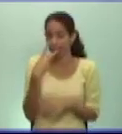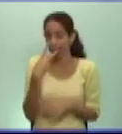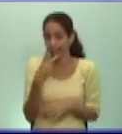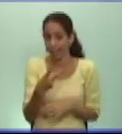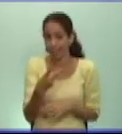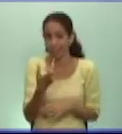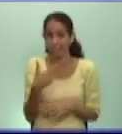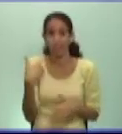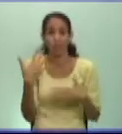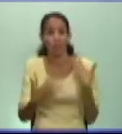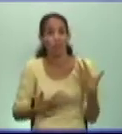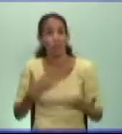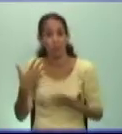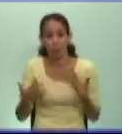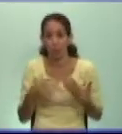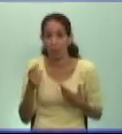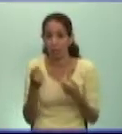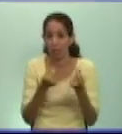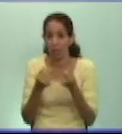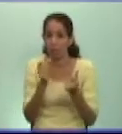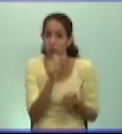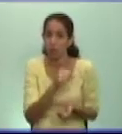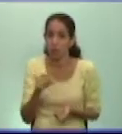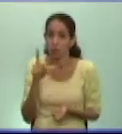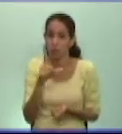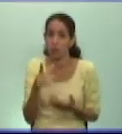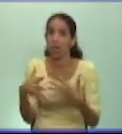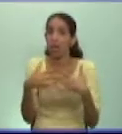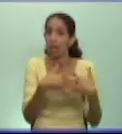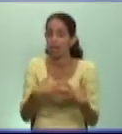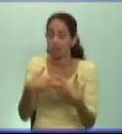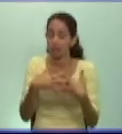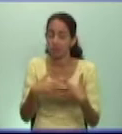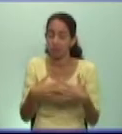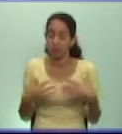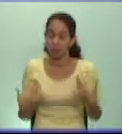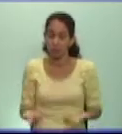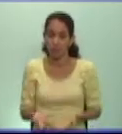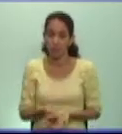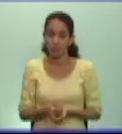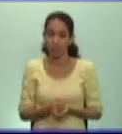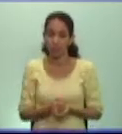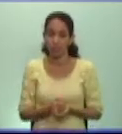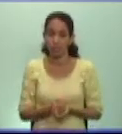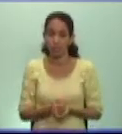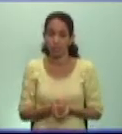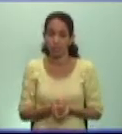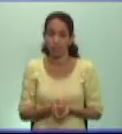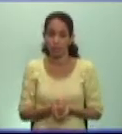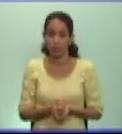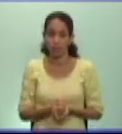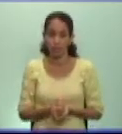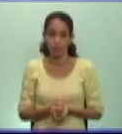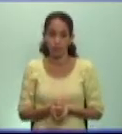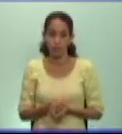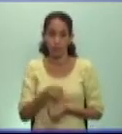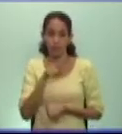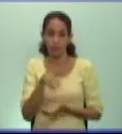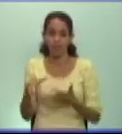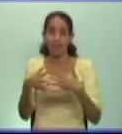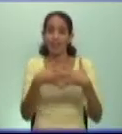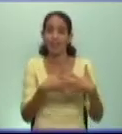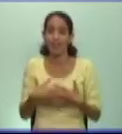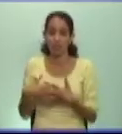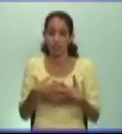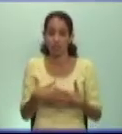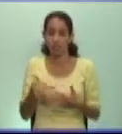los problemas económicos, sociales de los Estados Unidos. Una etapa, diríamos nosotros, de auge desde el punto de vista social en los Estados Unidos a partir